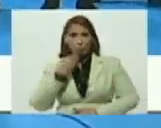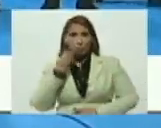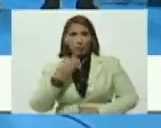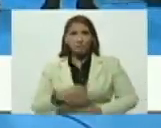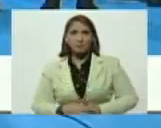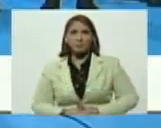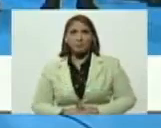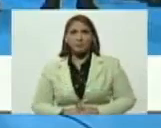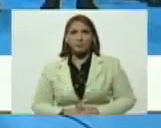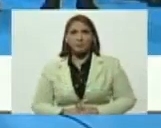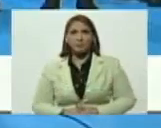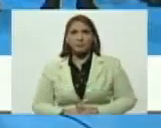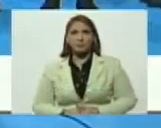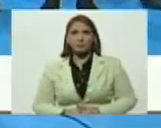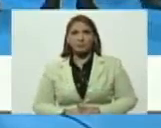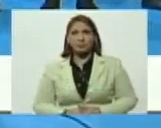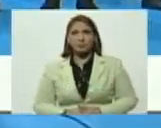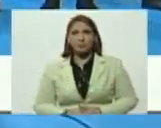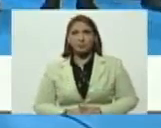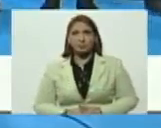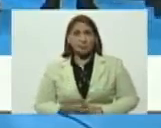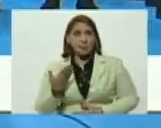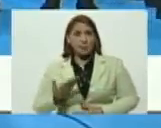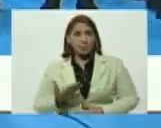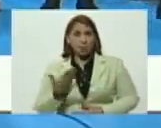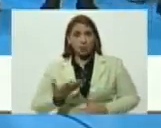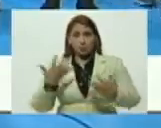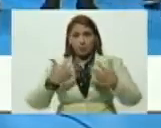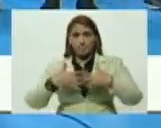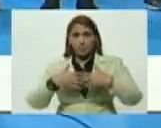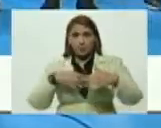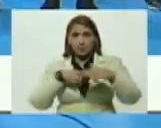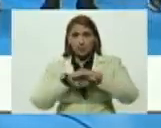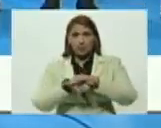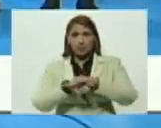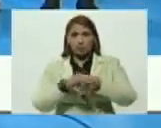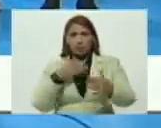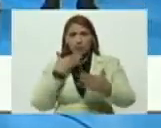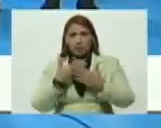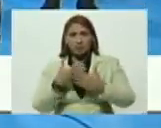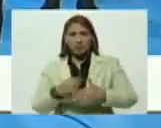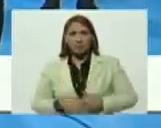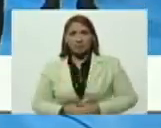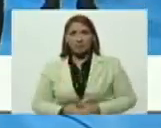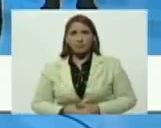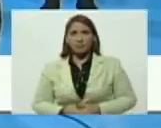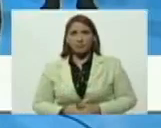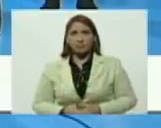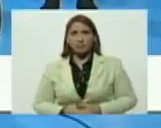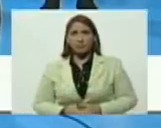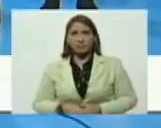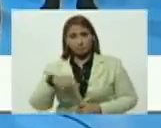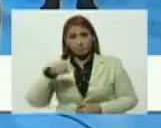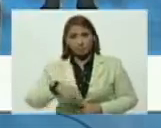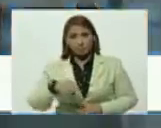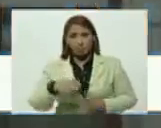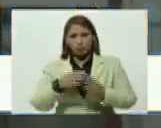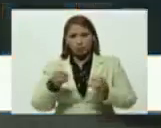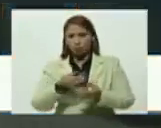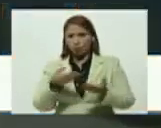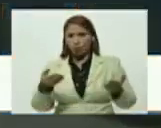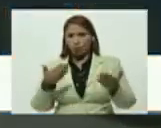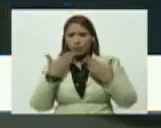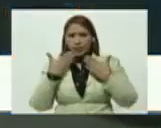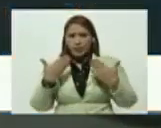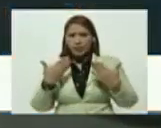chambistas de estar en esta importante empresa. Muchas gracias a usted. Y aquí, de parte de todos,